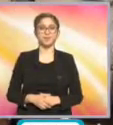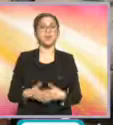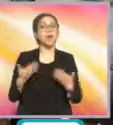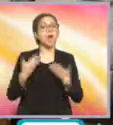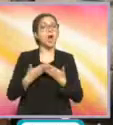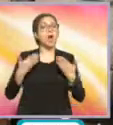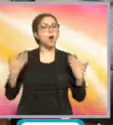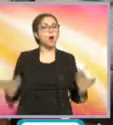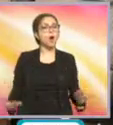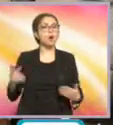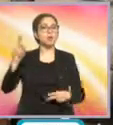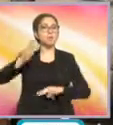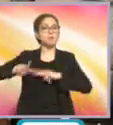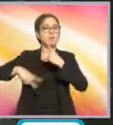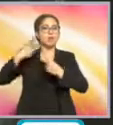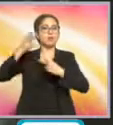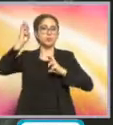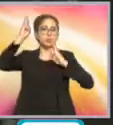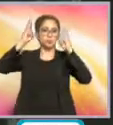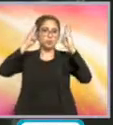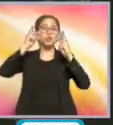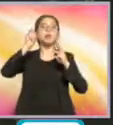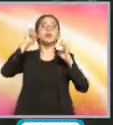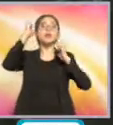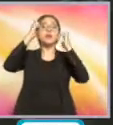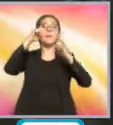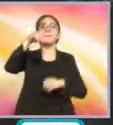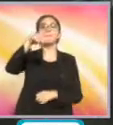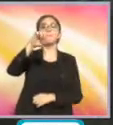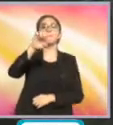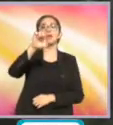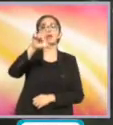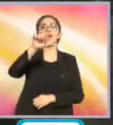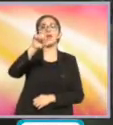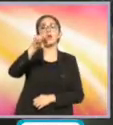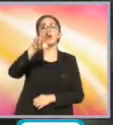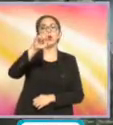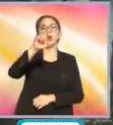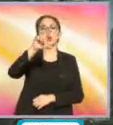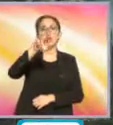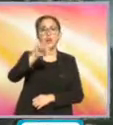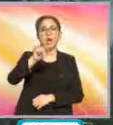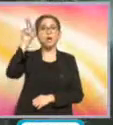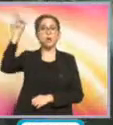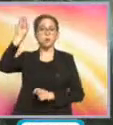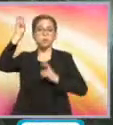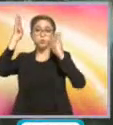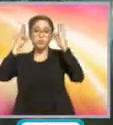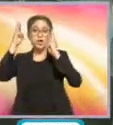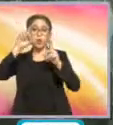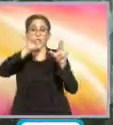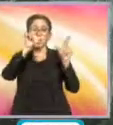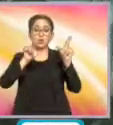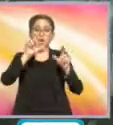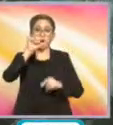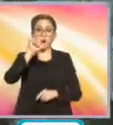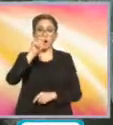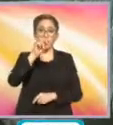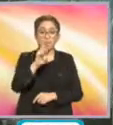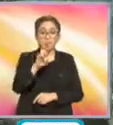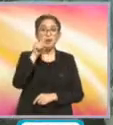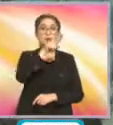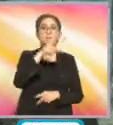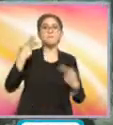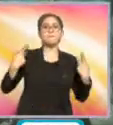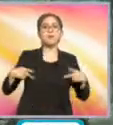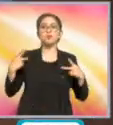Ahora vámonos a un museo. Y es que la exposición Melancolía, que se exhibe en el Museo Nacional del Arte, se ha convertido en una de las imperdibles